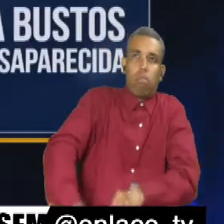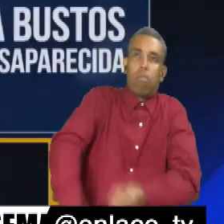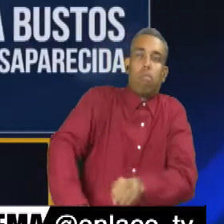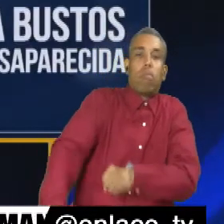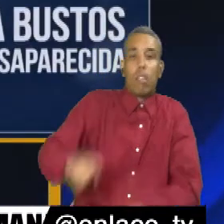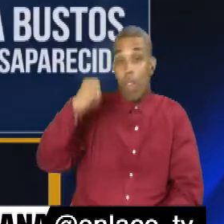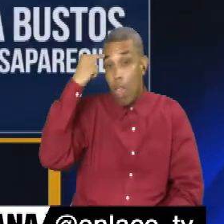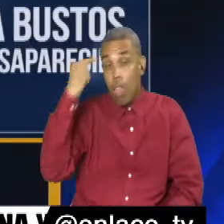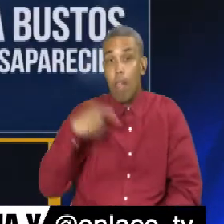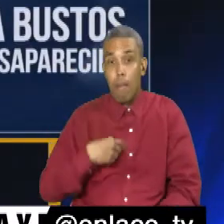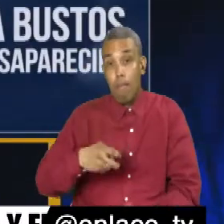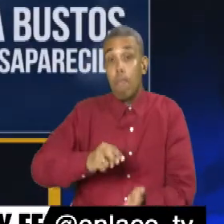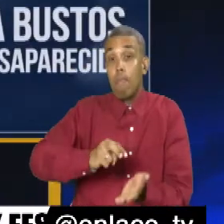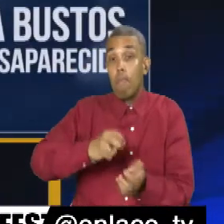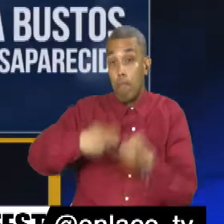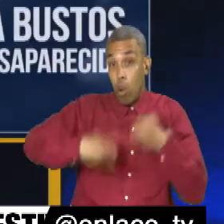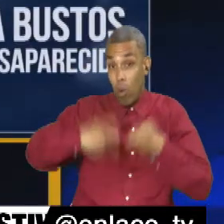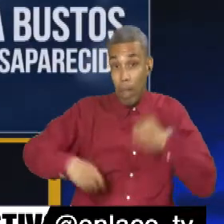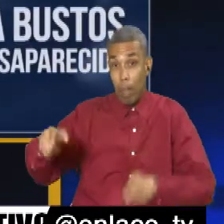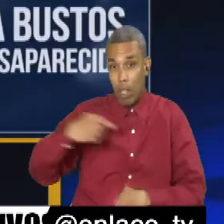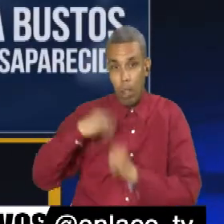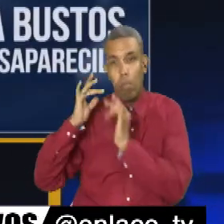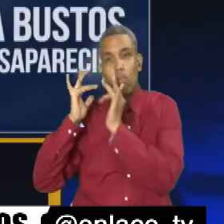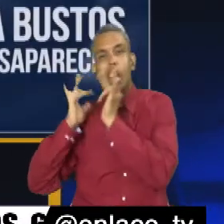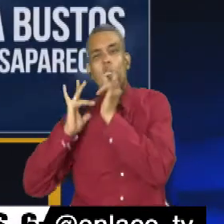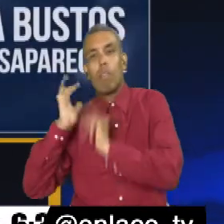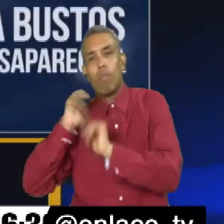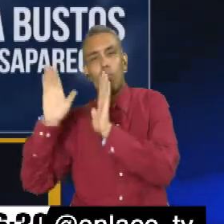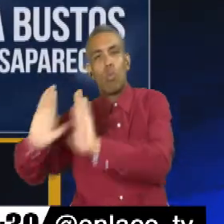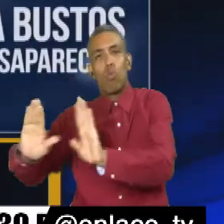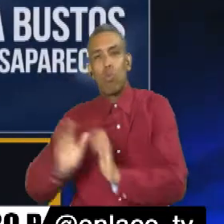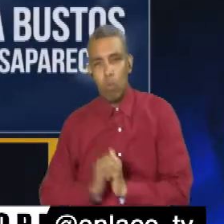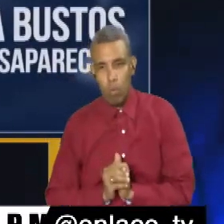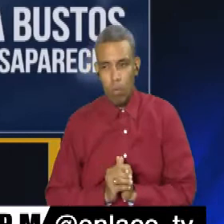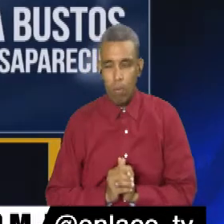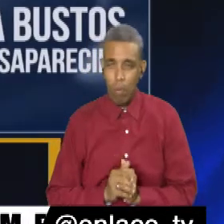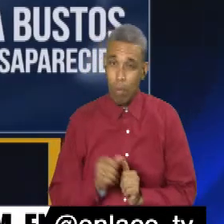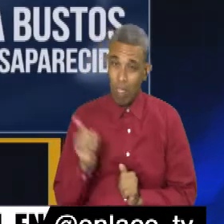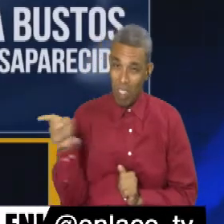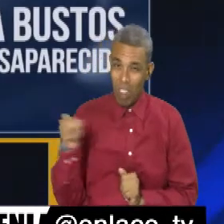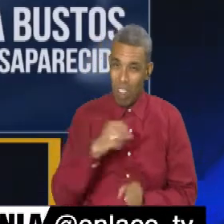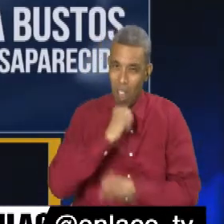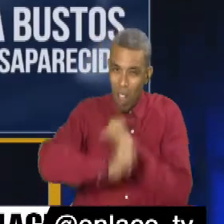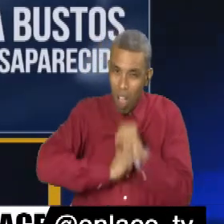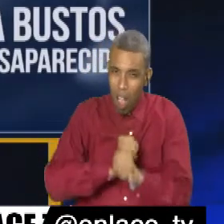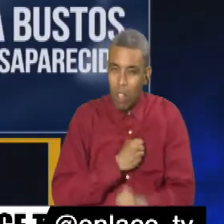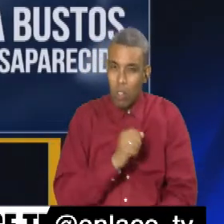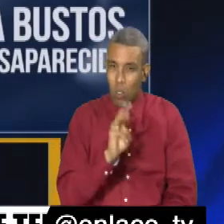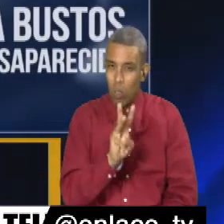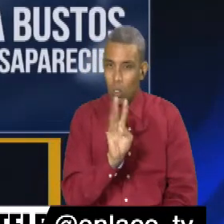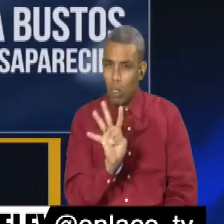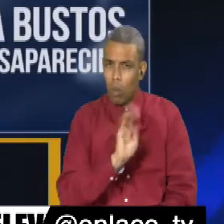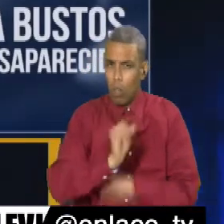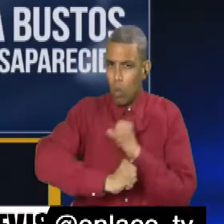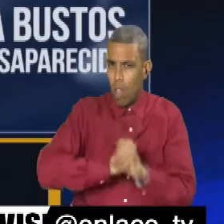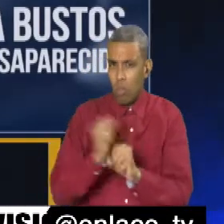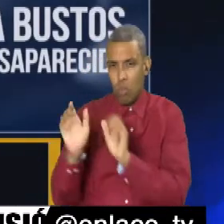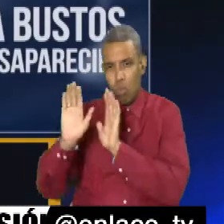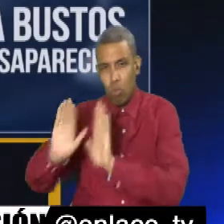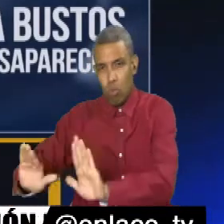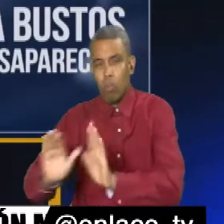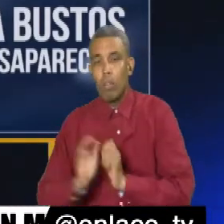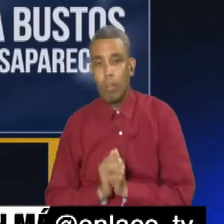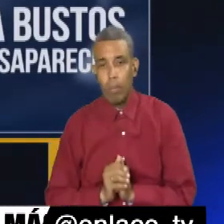medicamentos. 34 años, es una persona pues con una discapacidad, ella